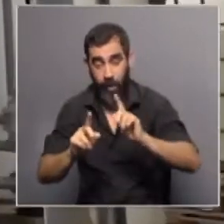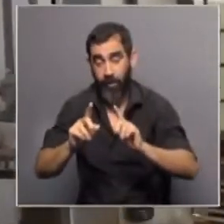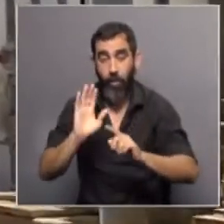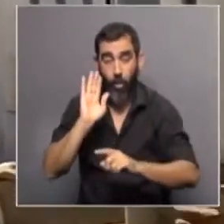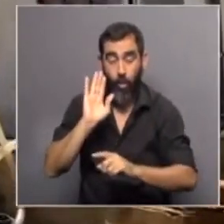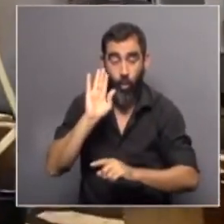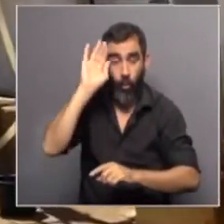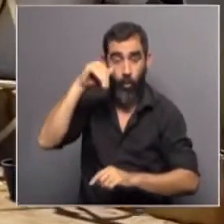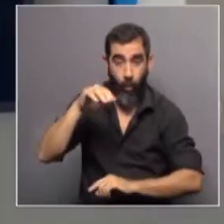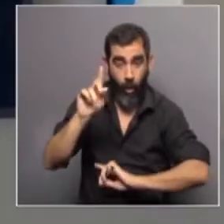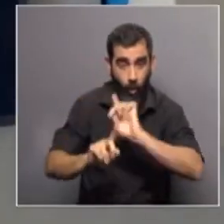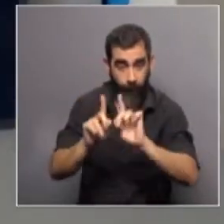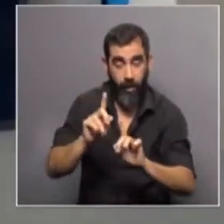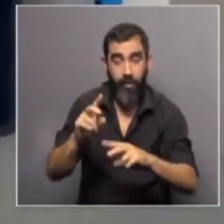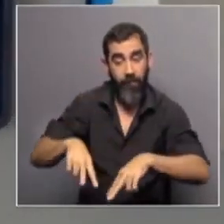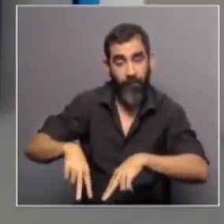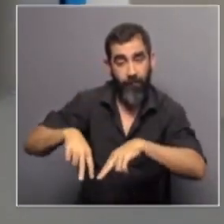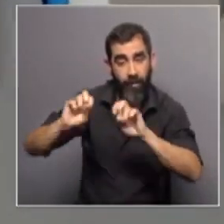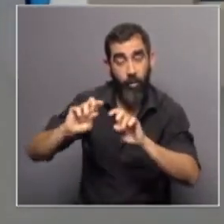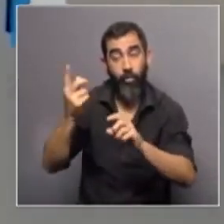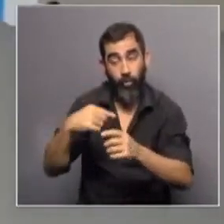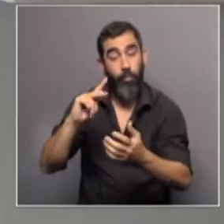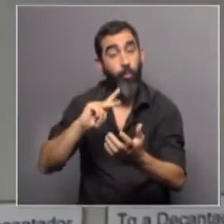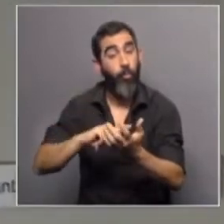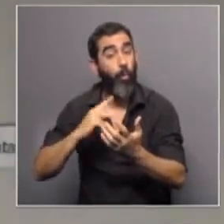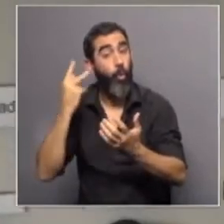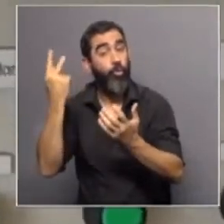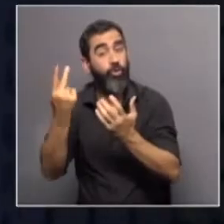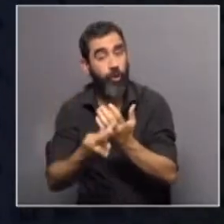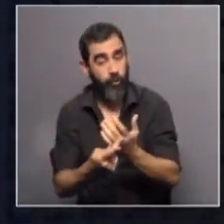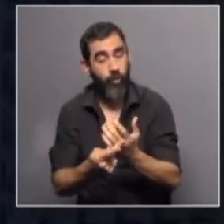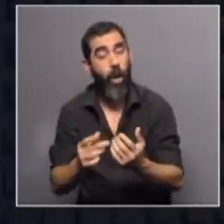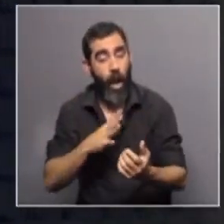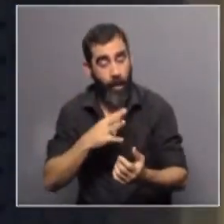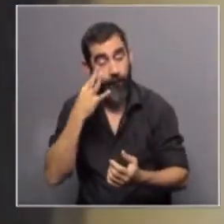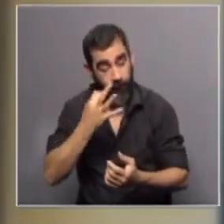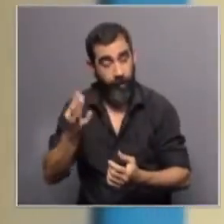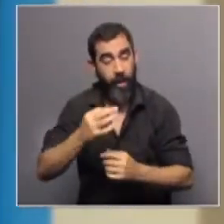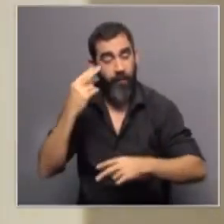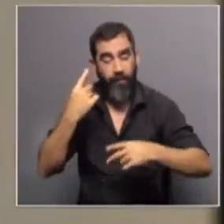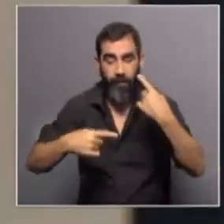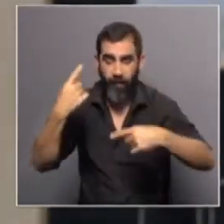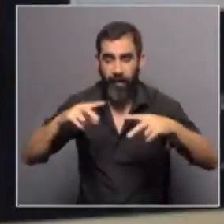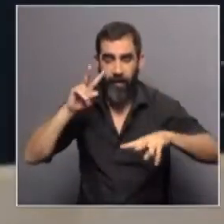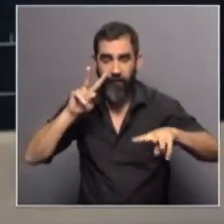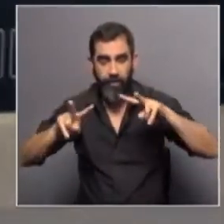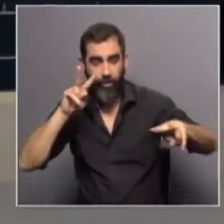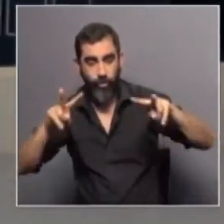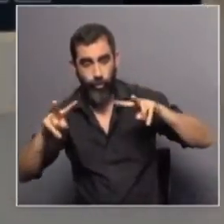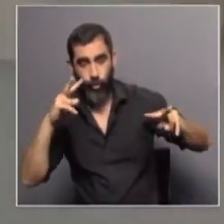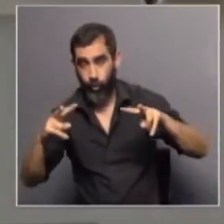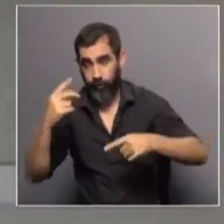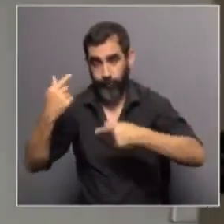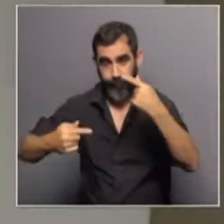UDELAR y varios investigadores hace que el proyecto en particular tenga una cantidad de visiones diferentes a las que nosotros